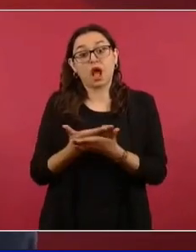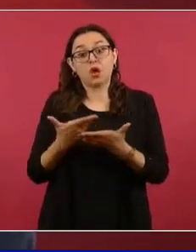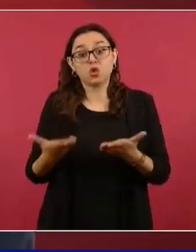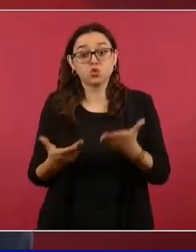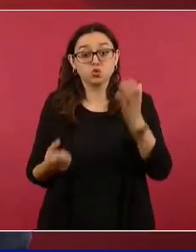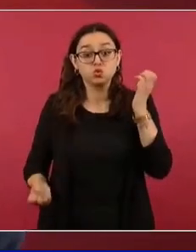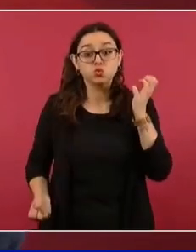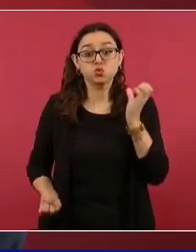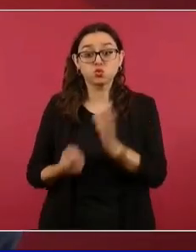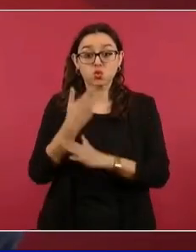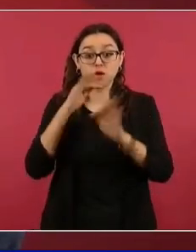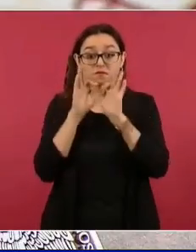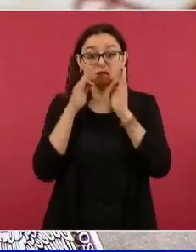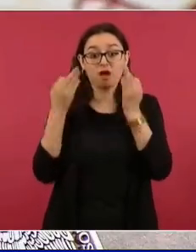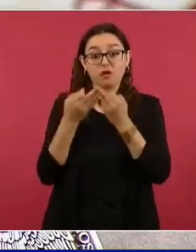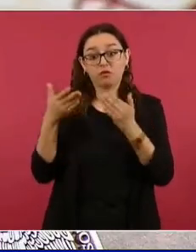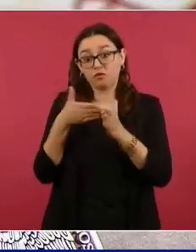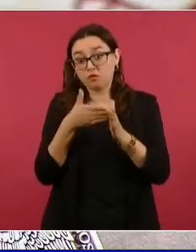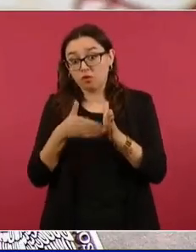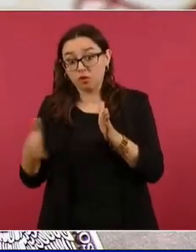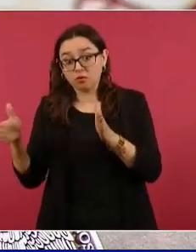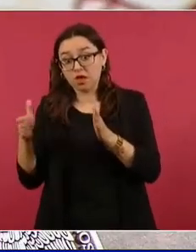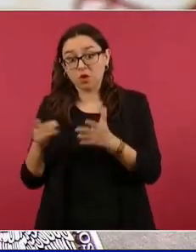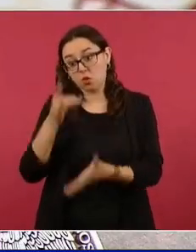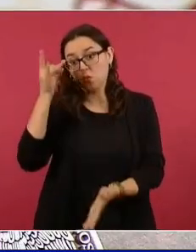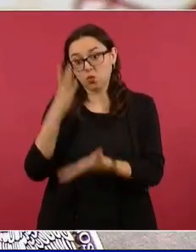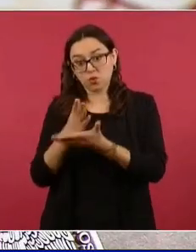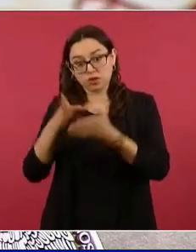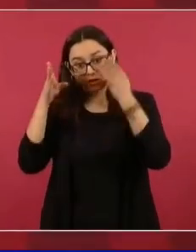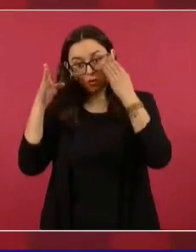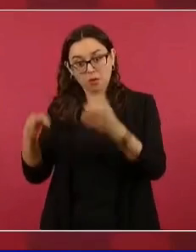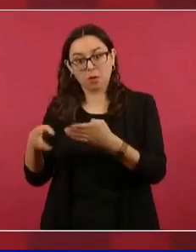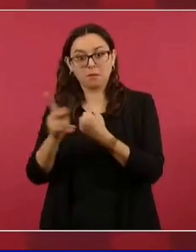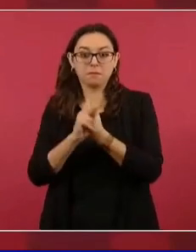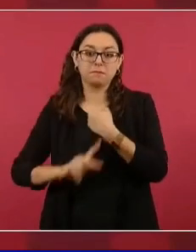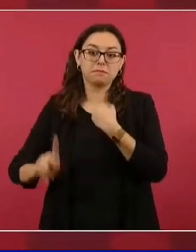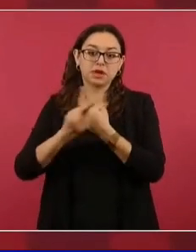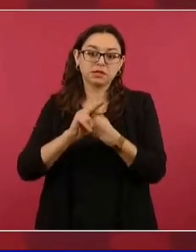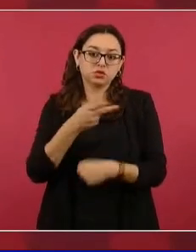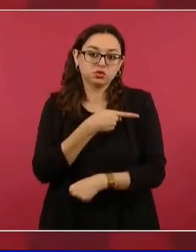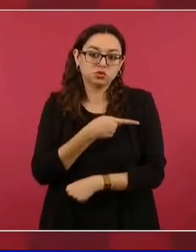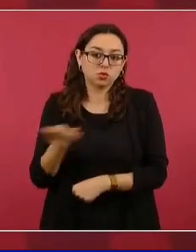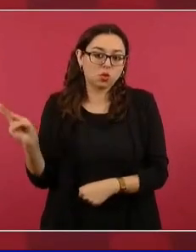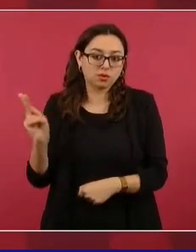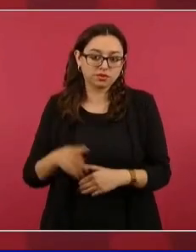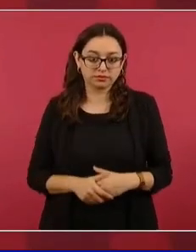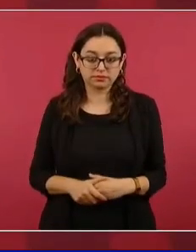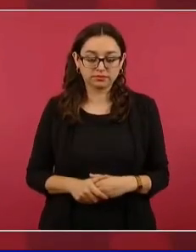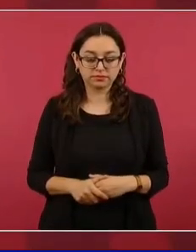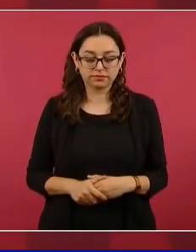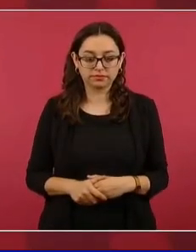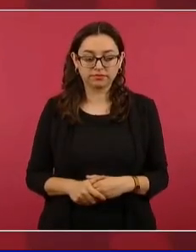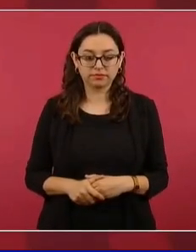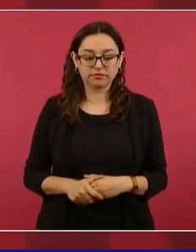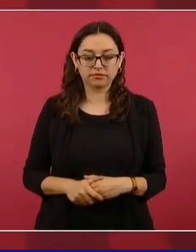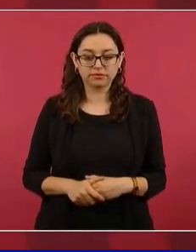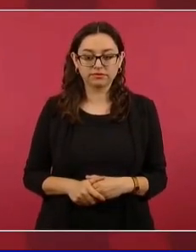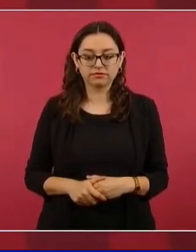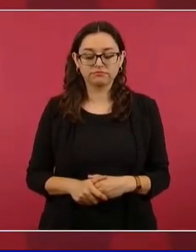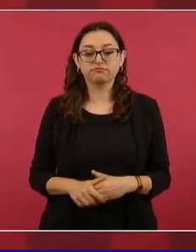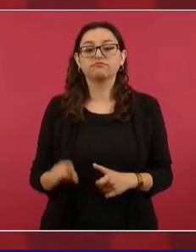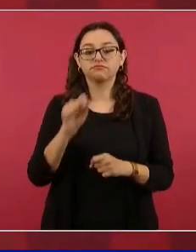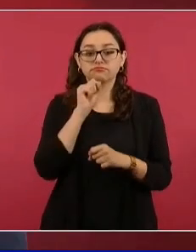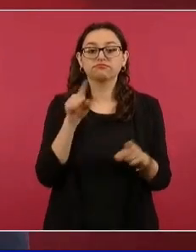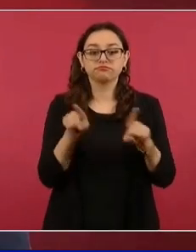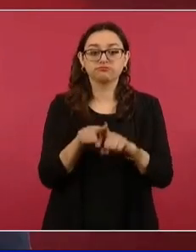va a privilegiar la entrega de vacunas a los países que tienen el menor acceso. Y también es importante que se sepa